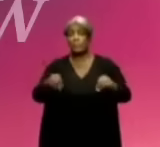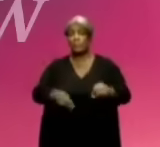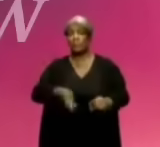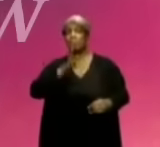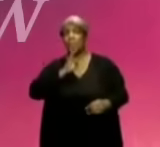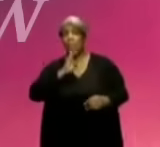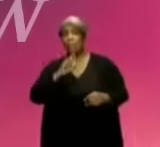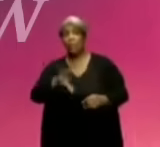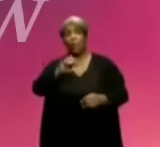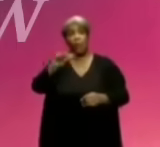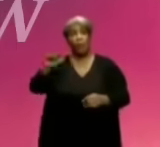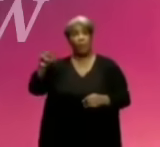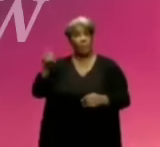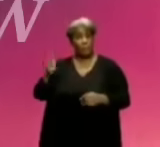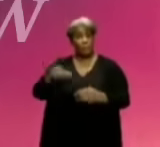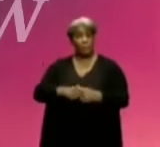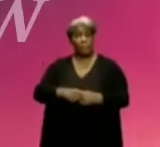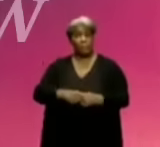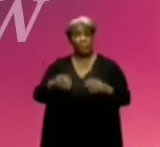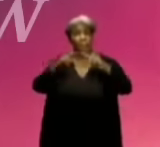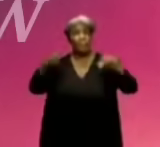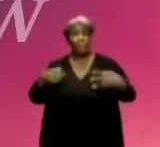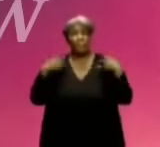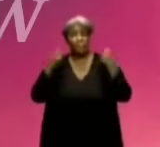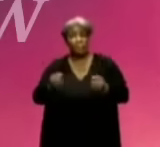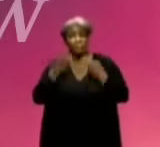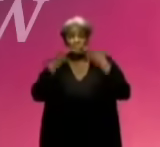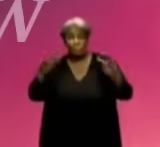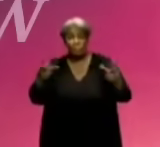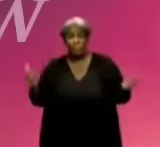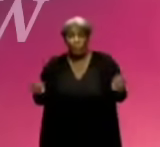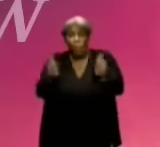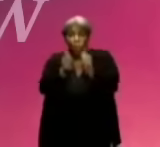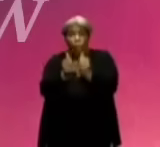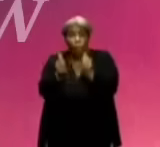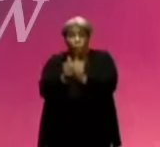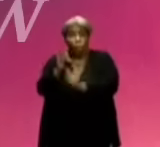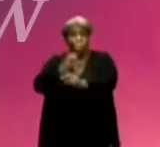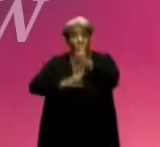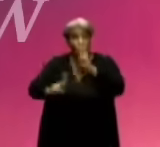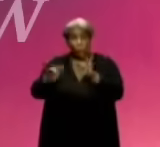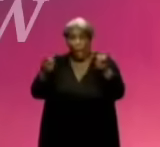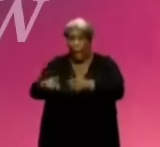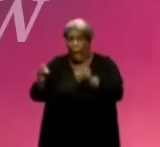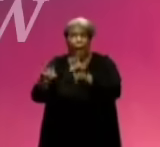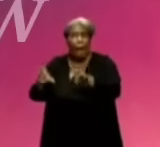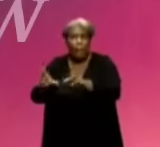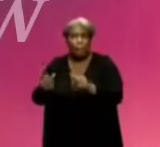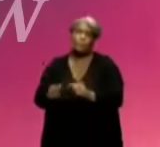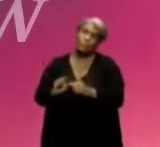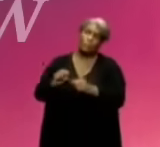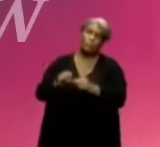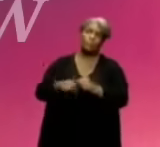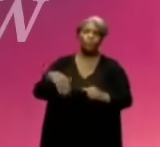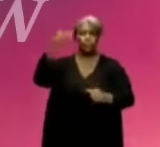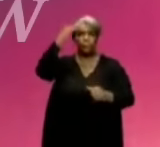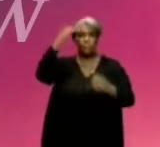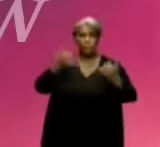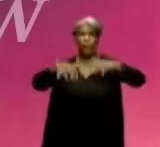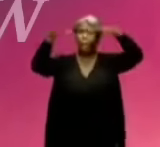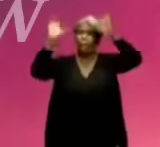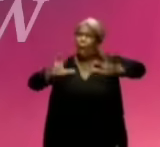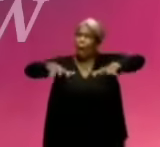Y el Ministerio de Salud Pública tiene un acompañamiento. El acompañamiento, porque con toda esta lluvia, como tú sabes, y el agua,